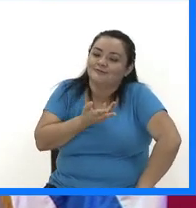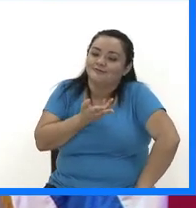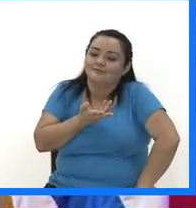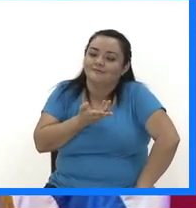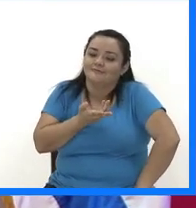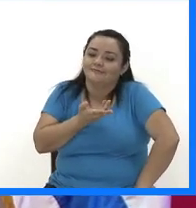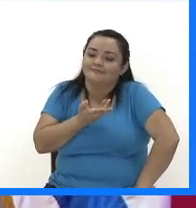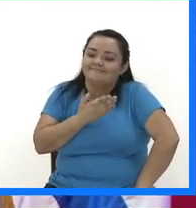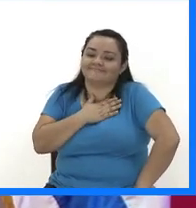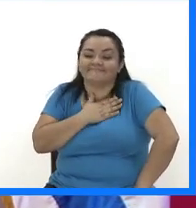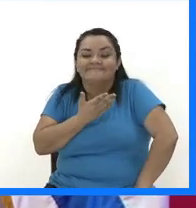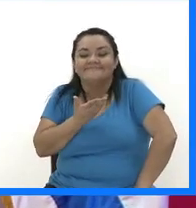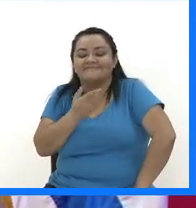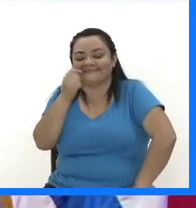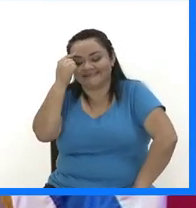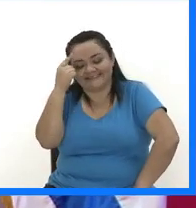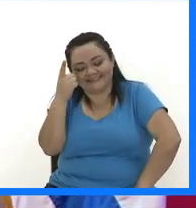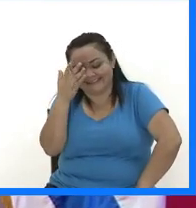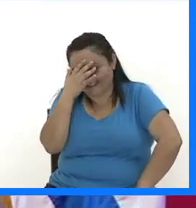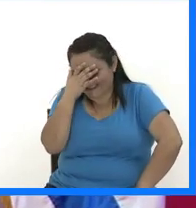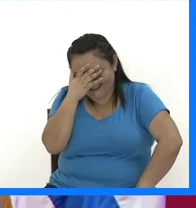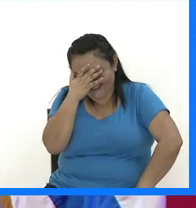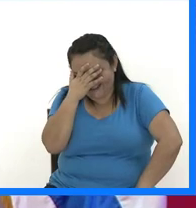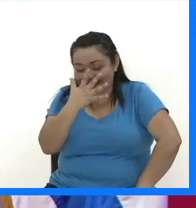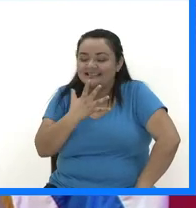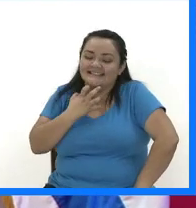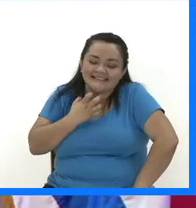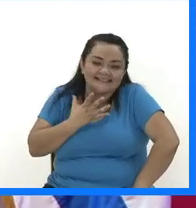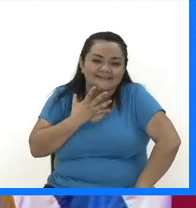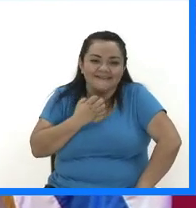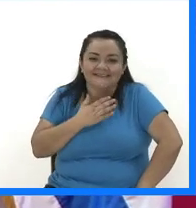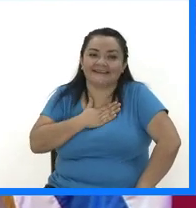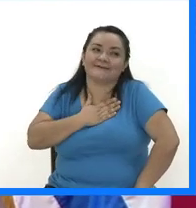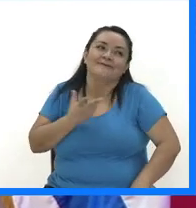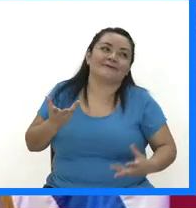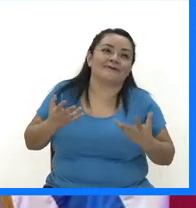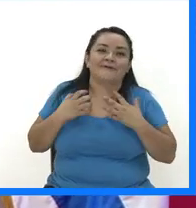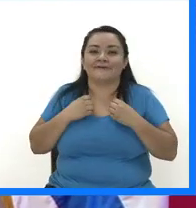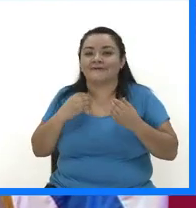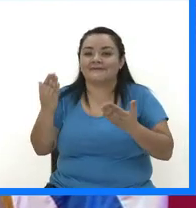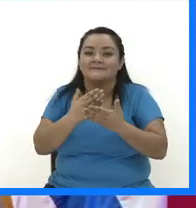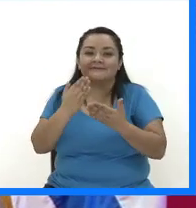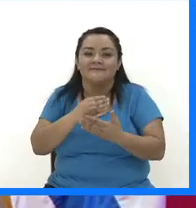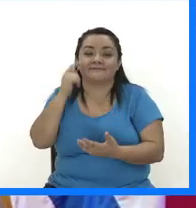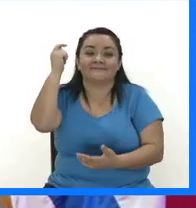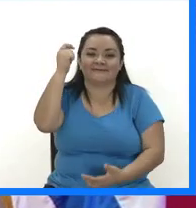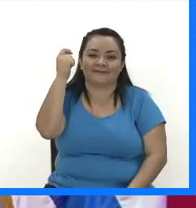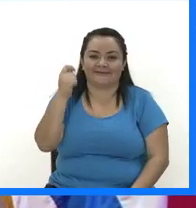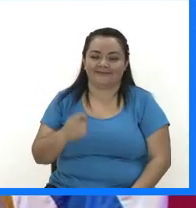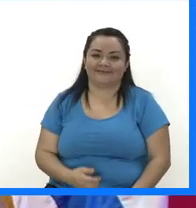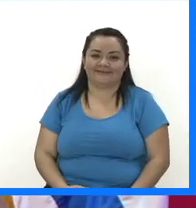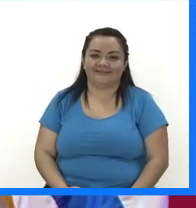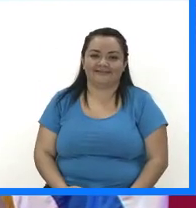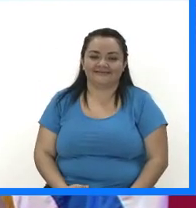un cheque no tienes idea el deseo que tengo yo te quiero decir que yo quiero estudiar para ser pastor